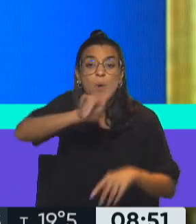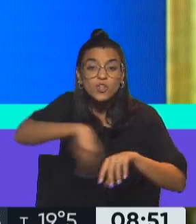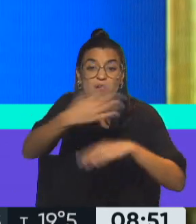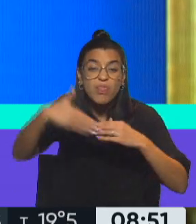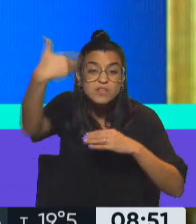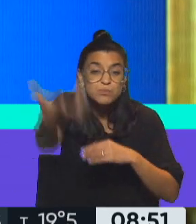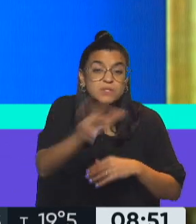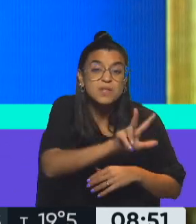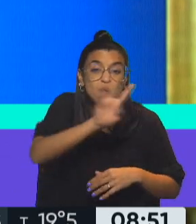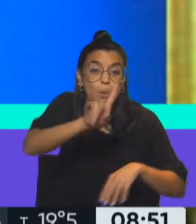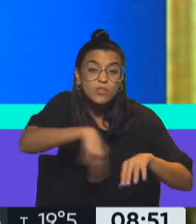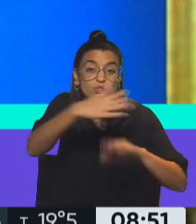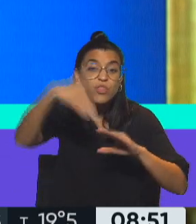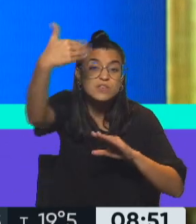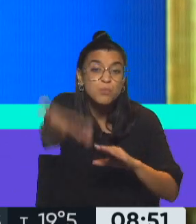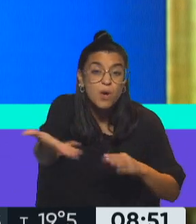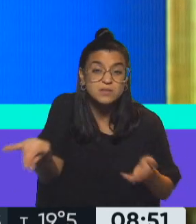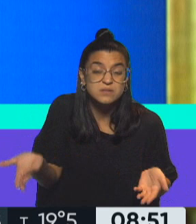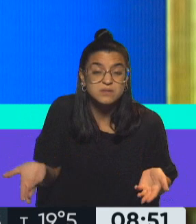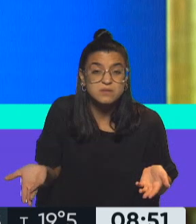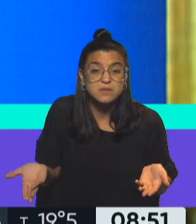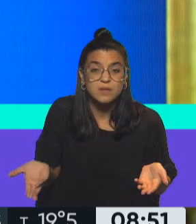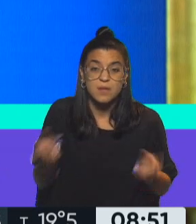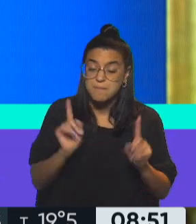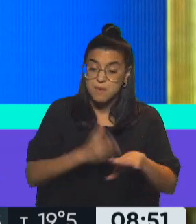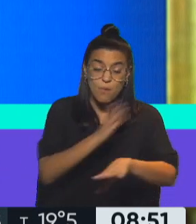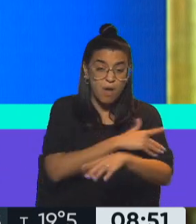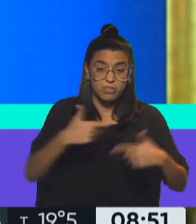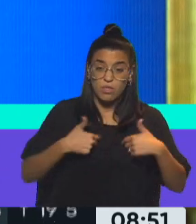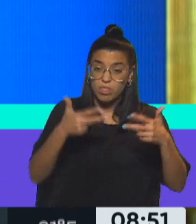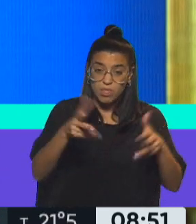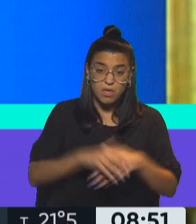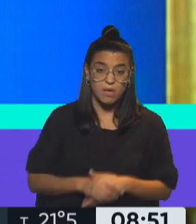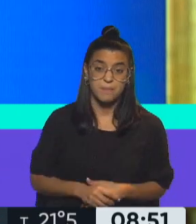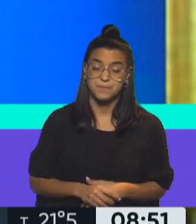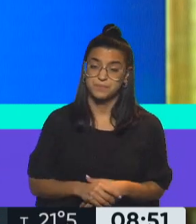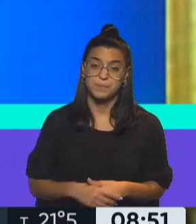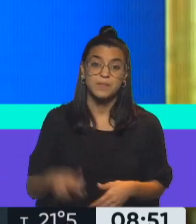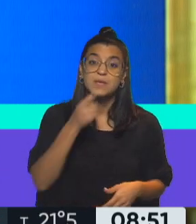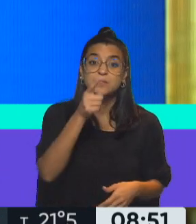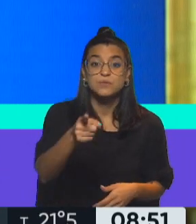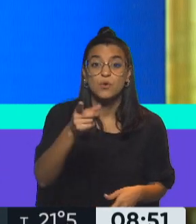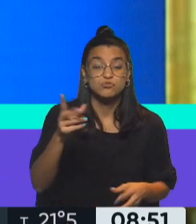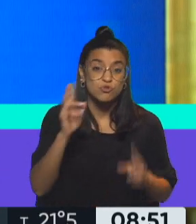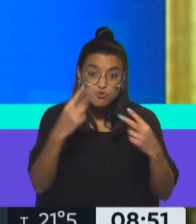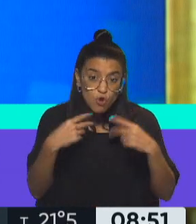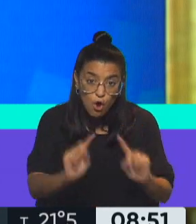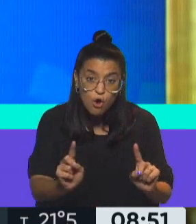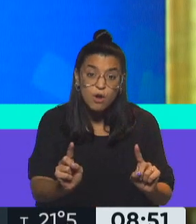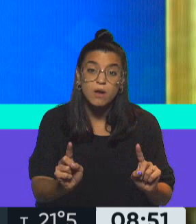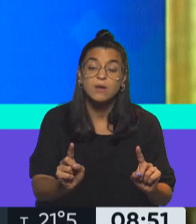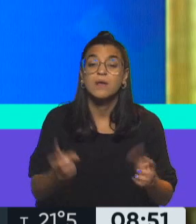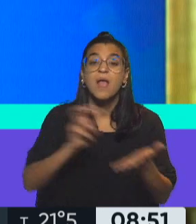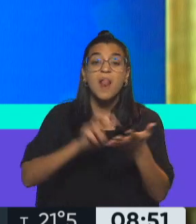después. 34 horas después. Como dije en el bloque anterior. Si no lo escuchaste.